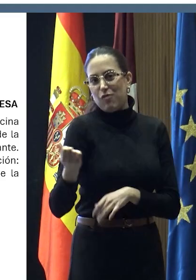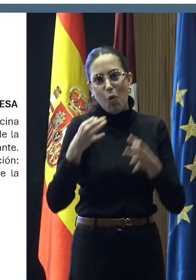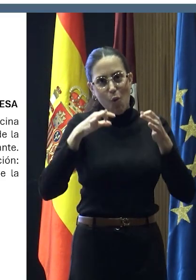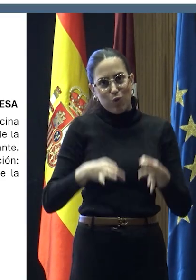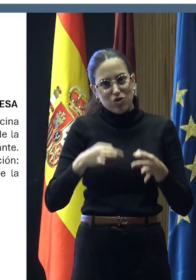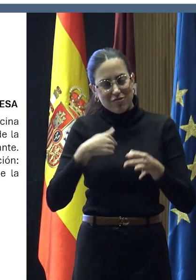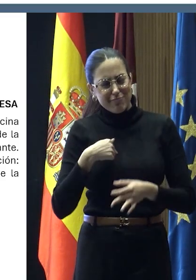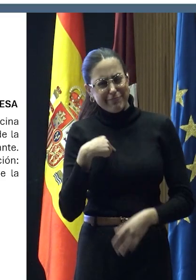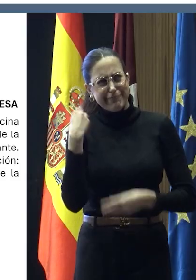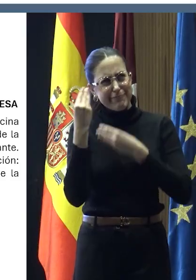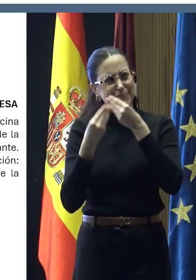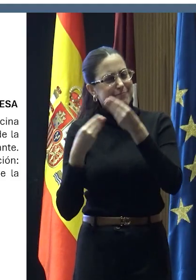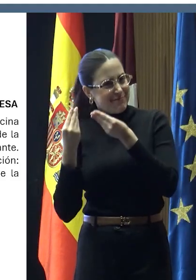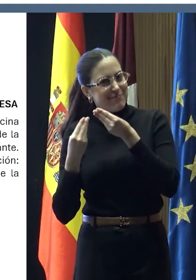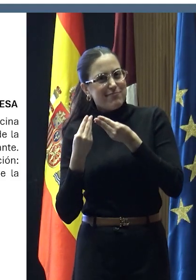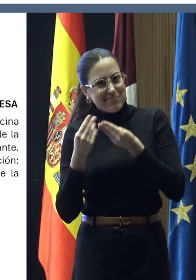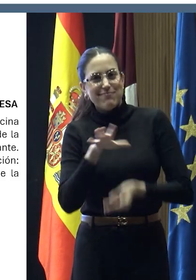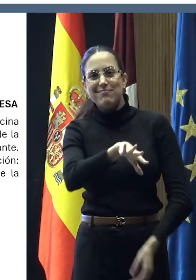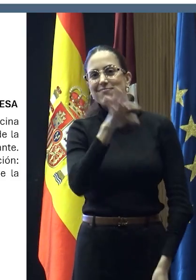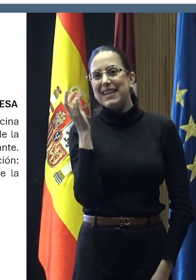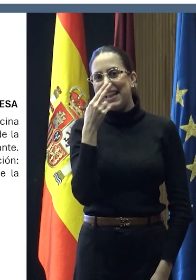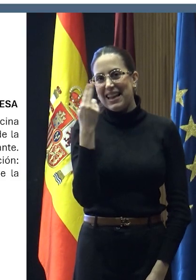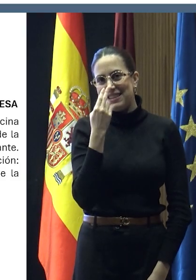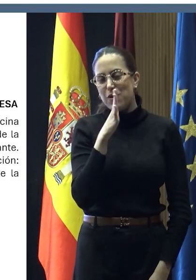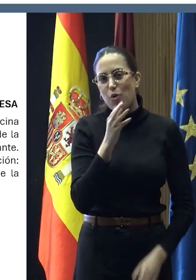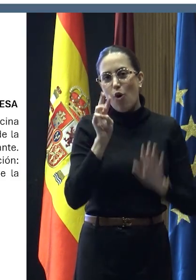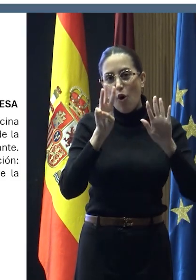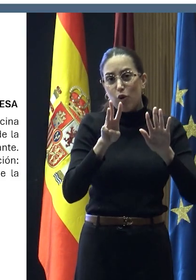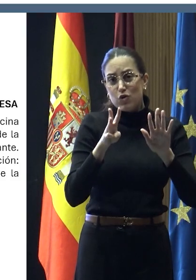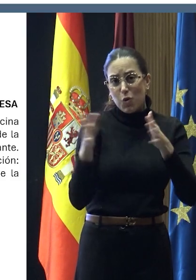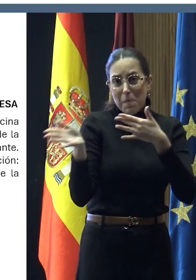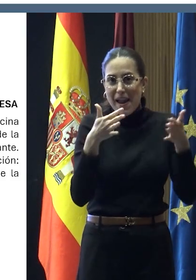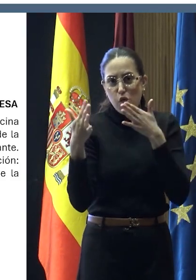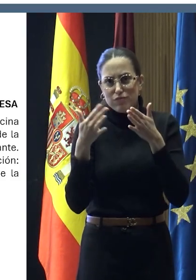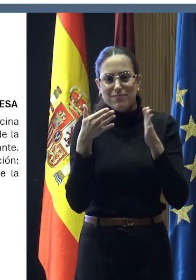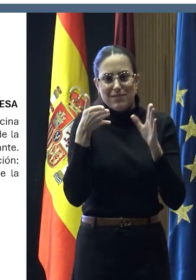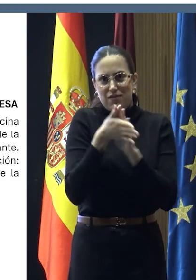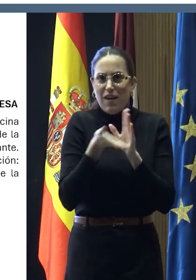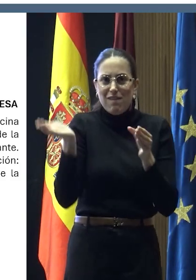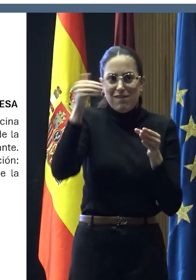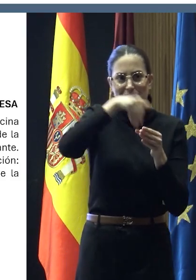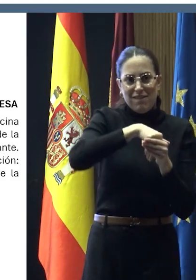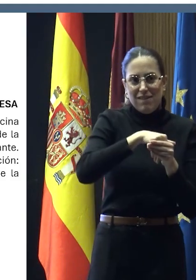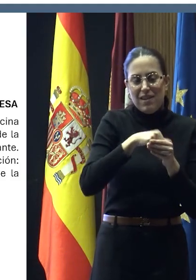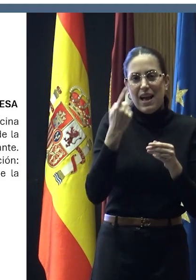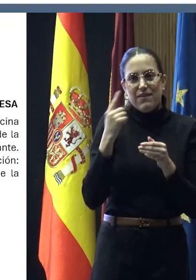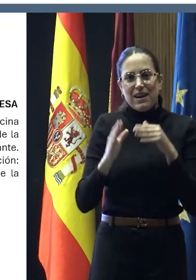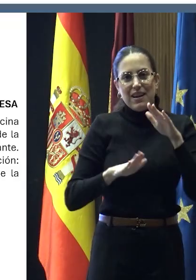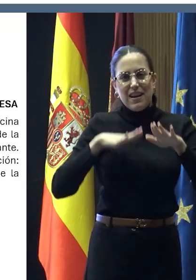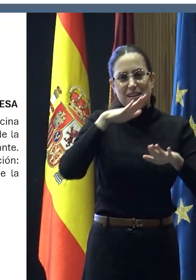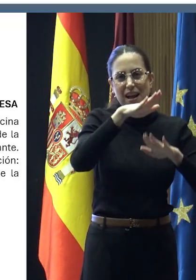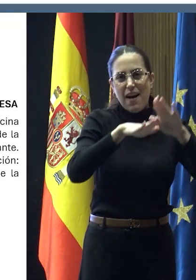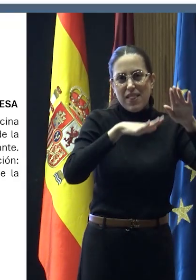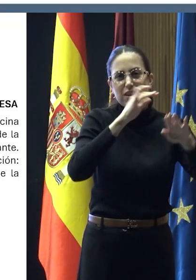también, como lo metimos en el 8M, pues presentaros también los avances a